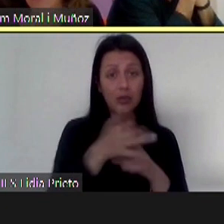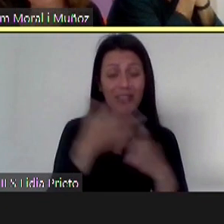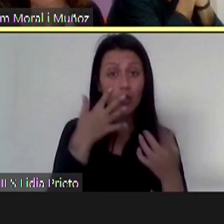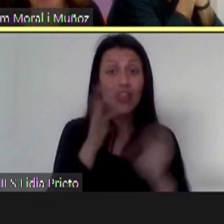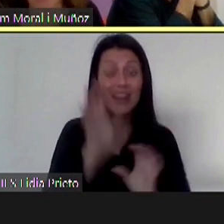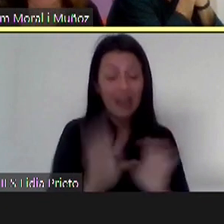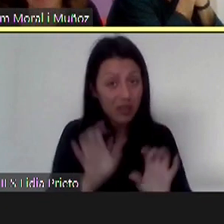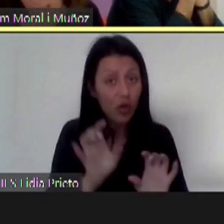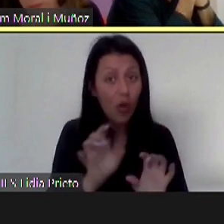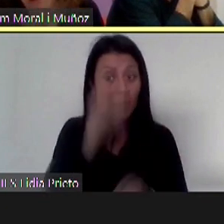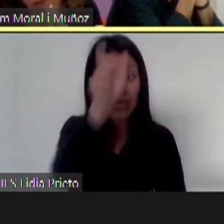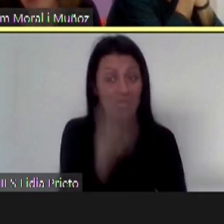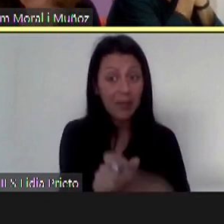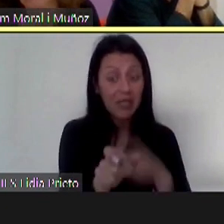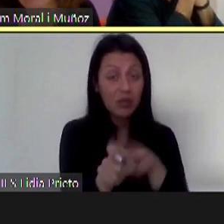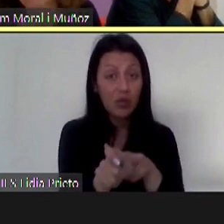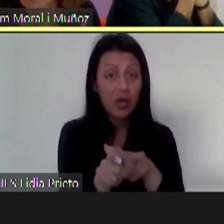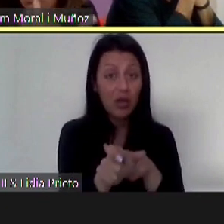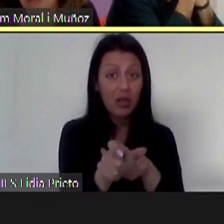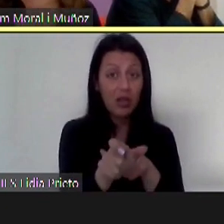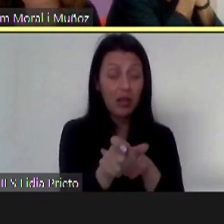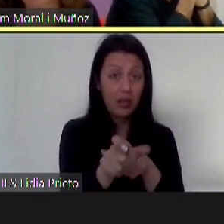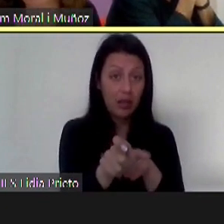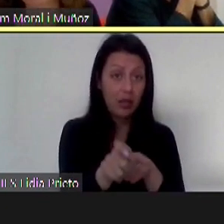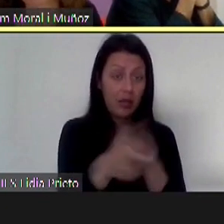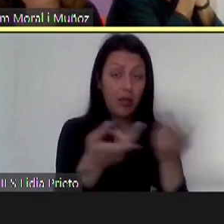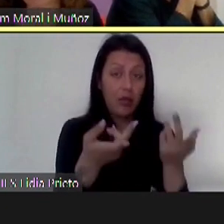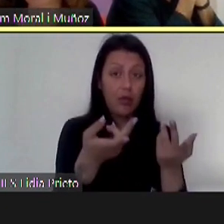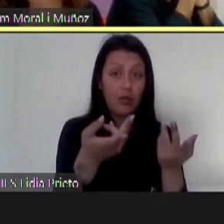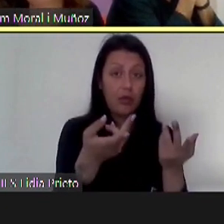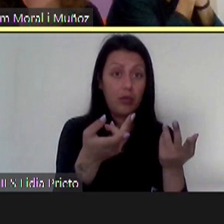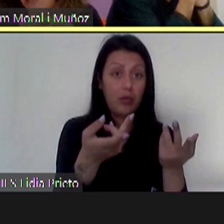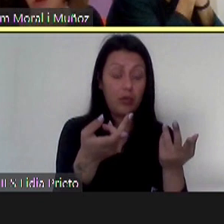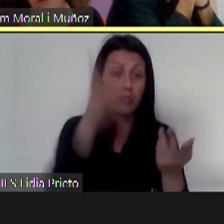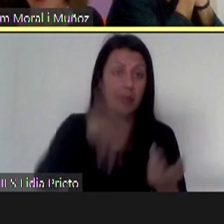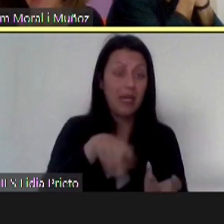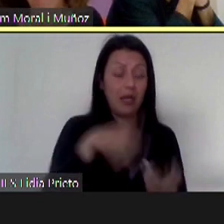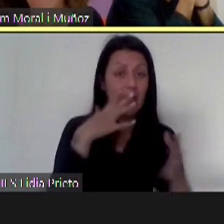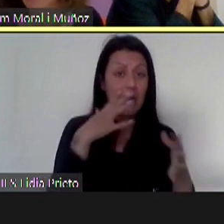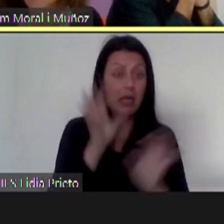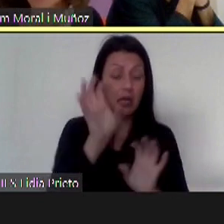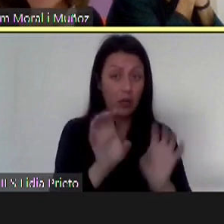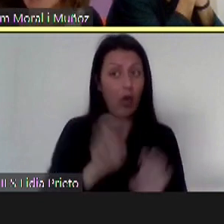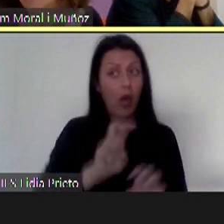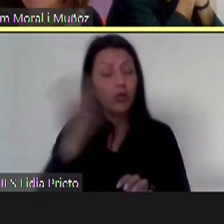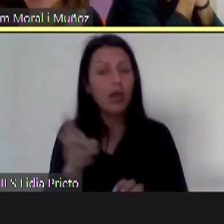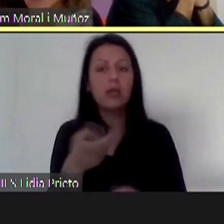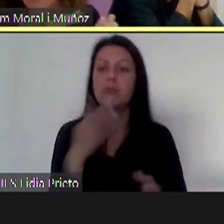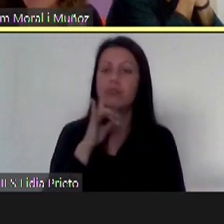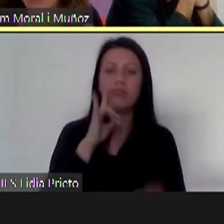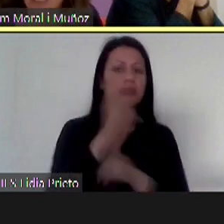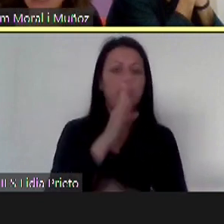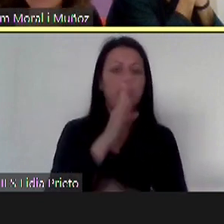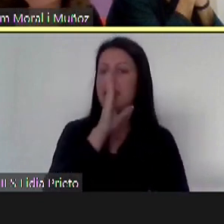ella, también, no vamos a negar que también se pueda poner en riesgo la vida de otros, al 112. Ahí no nos